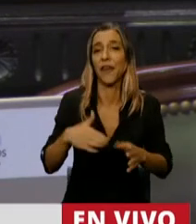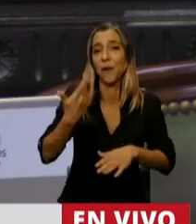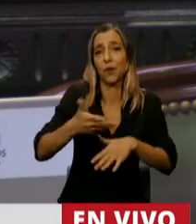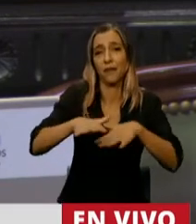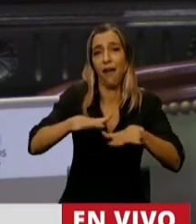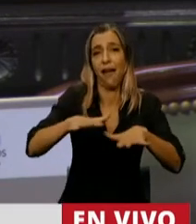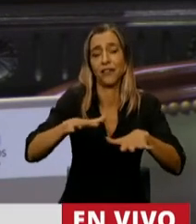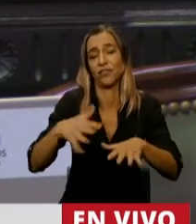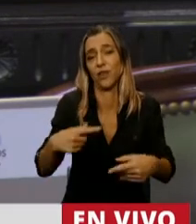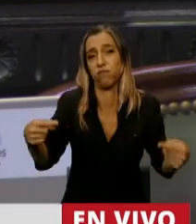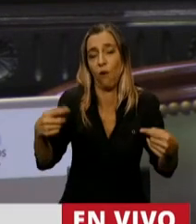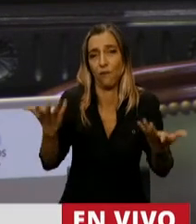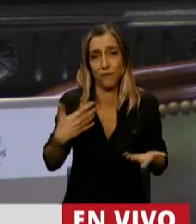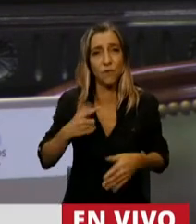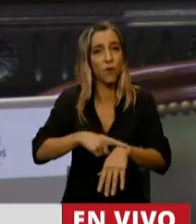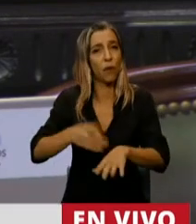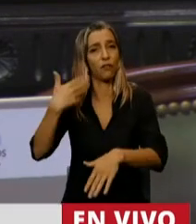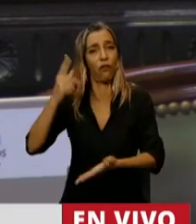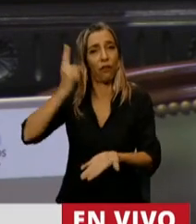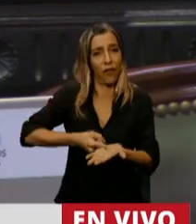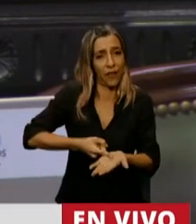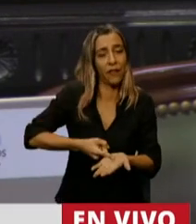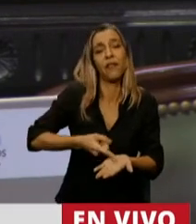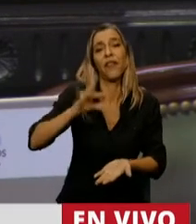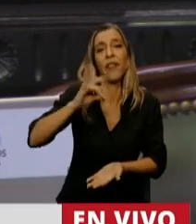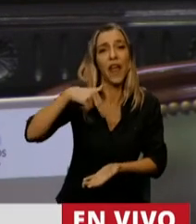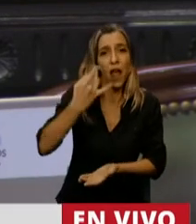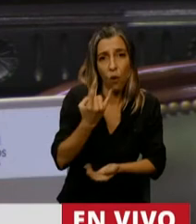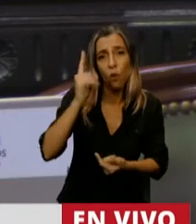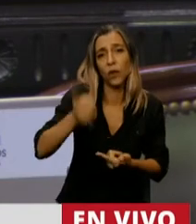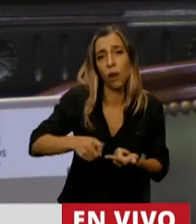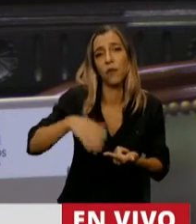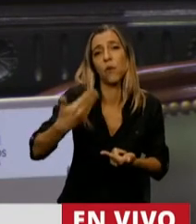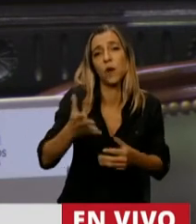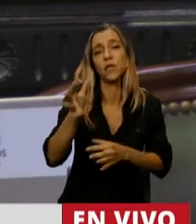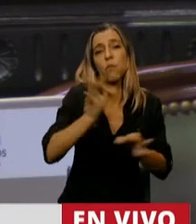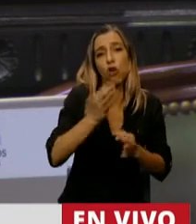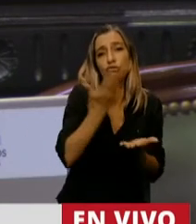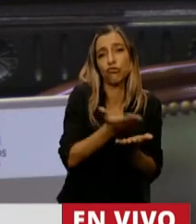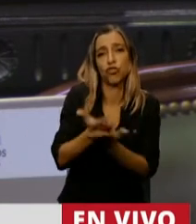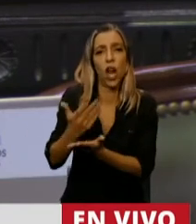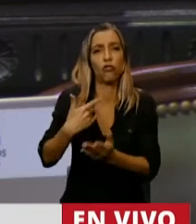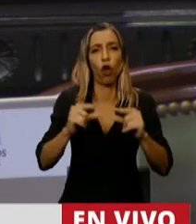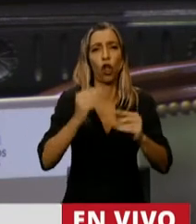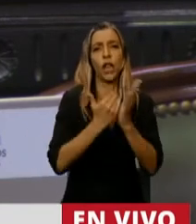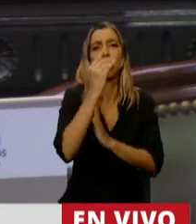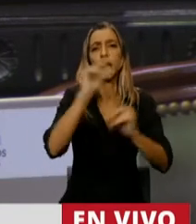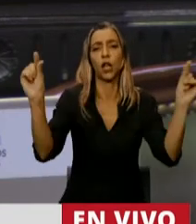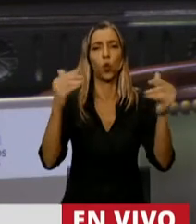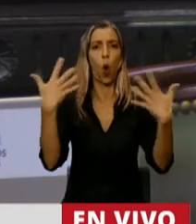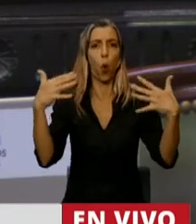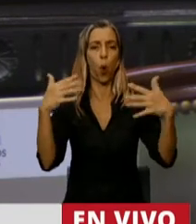no solo con los decretos de necesidad y urgencia cuando empezaron a gobernar, sino con cada uno de los proyectos de ley que tenían títulos rimbombantes, pero en el